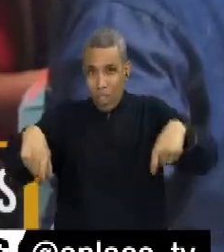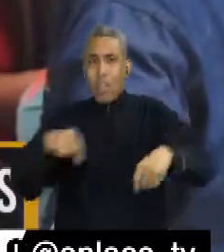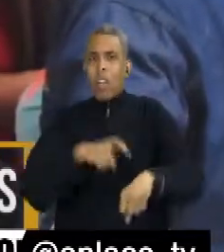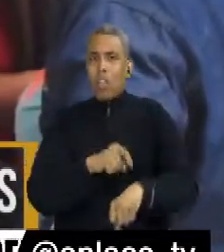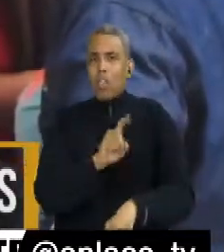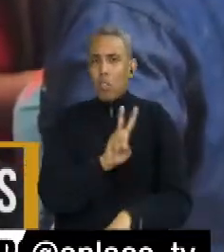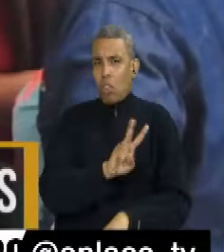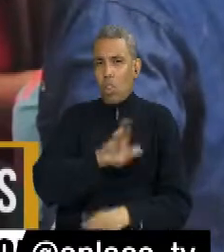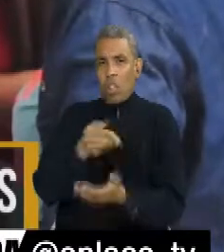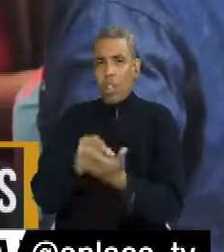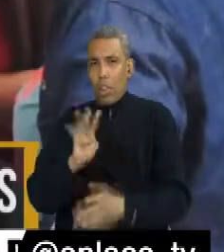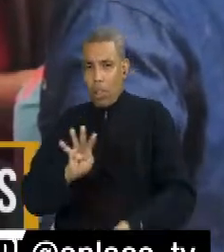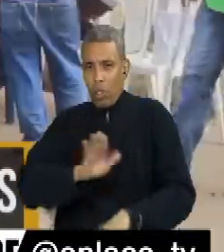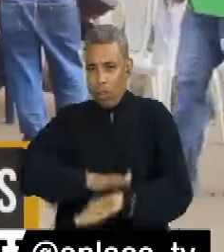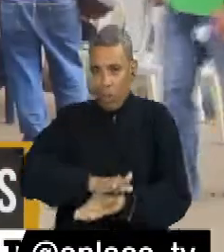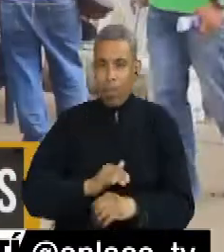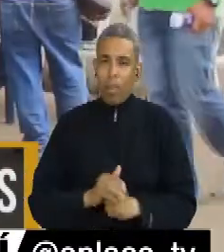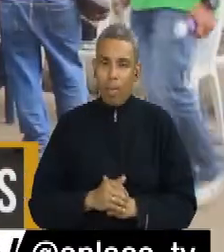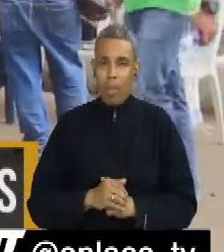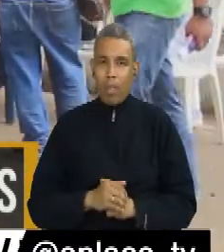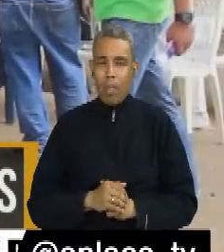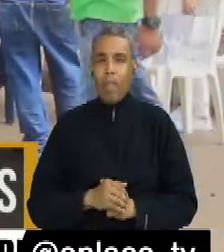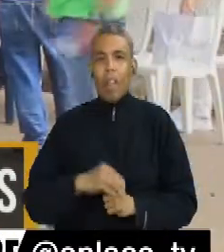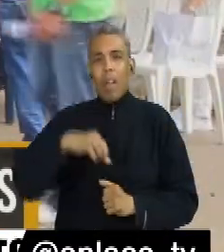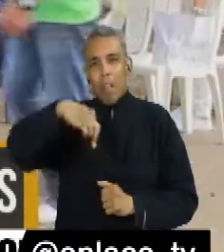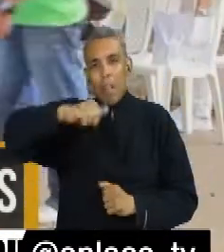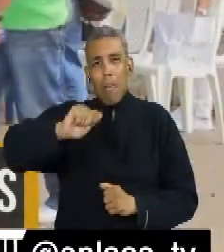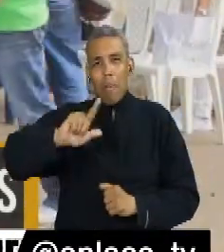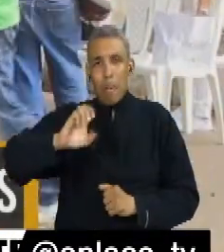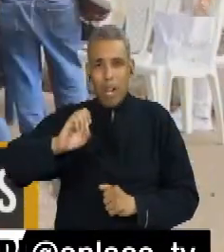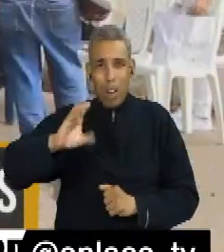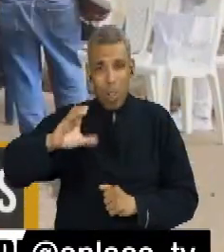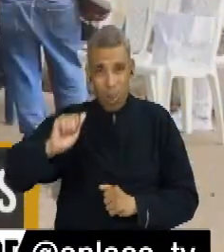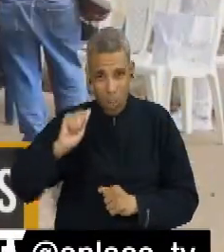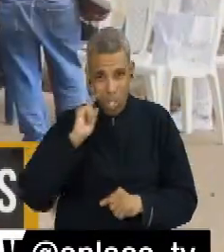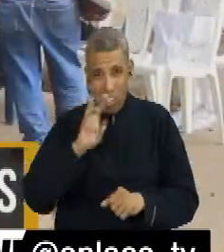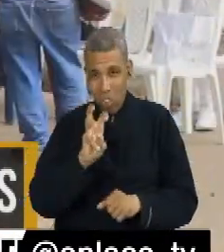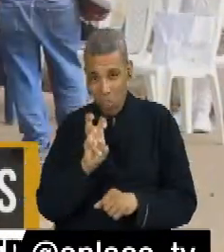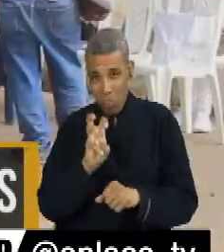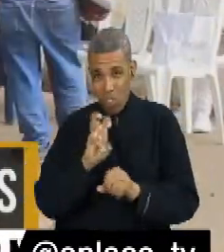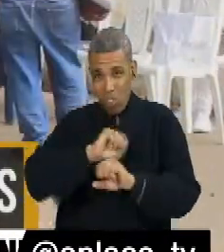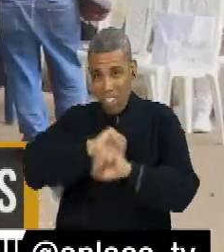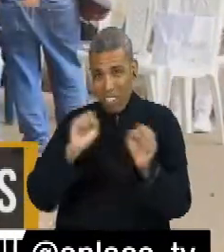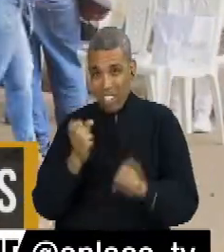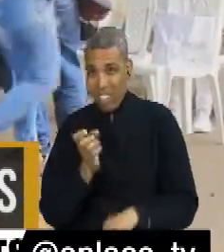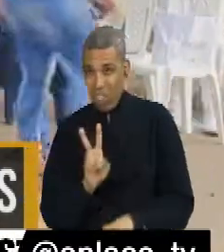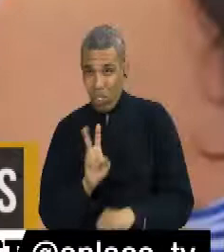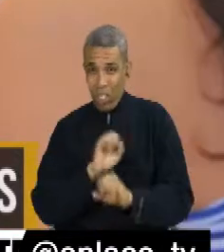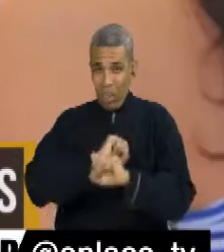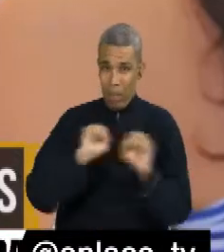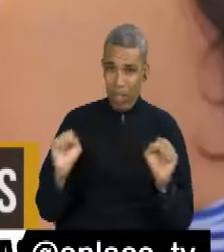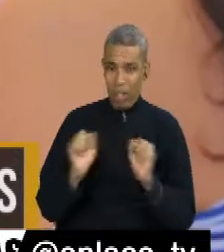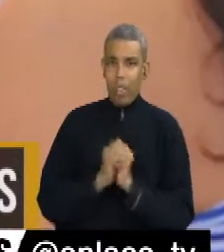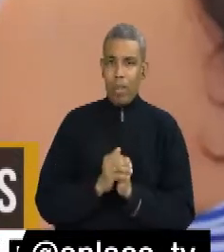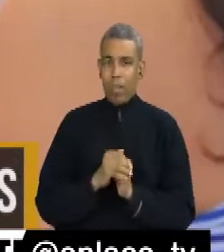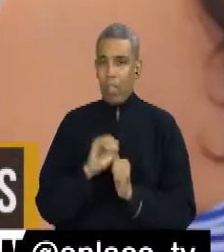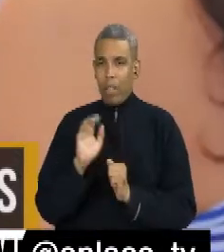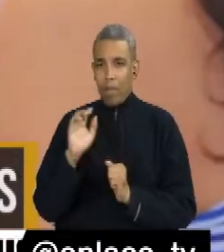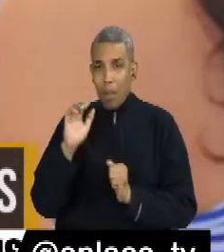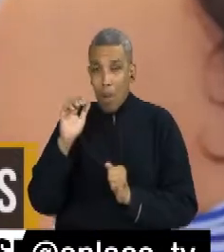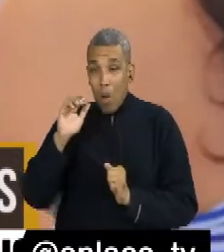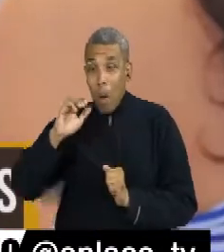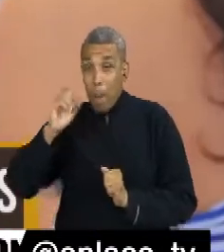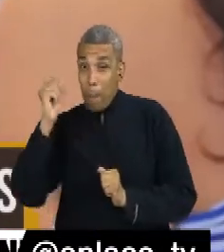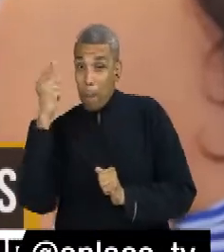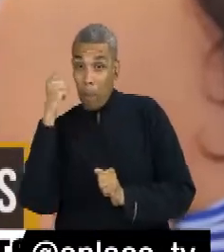de 2 a 4 p.m. La comuna 7 en Paloca de 8 a 12 de la mañana. Y vamos a estar el 1 de junio